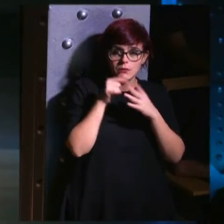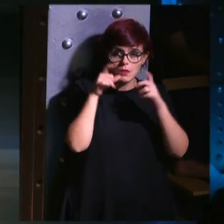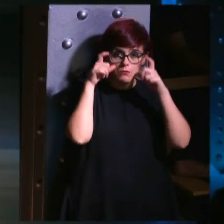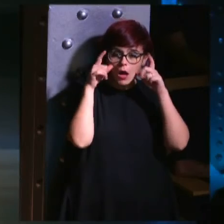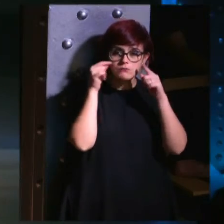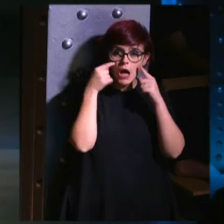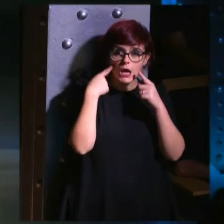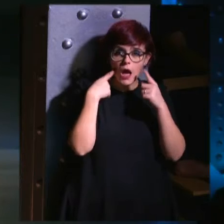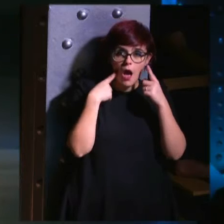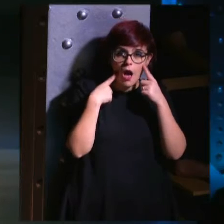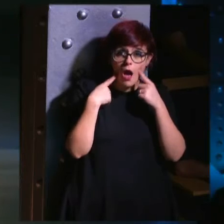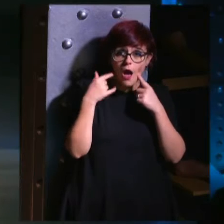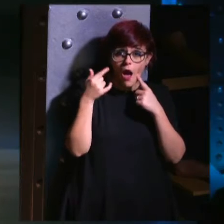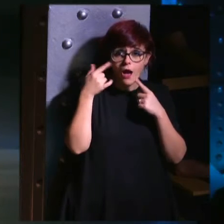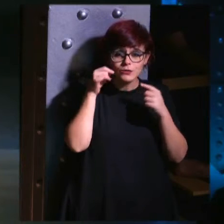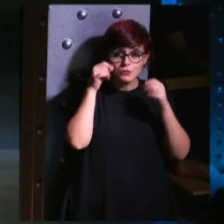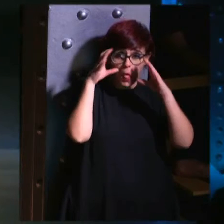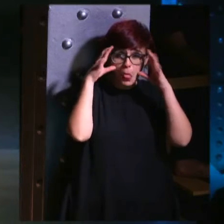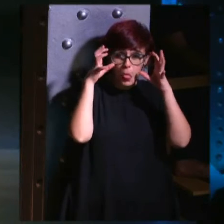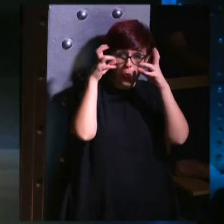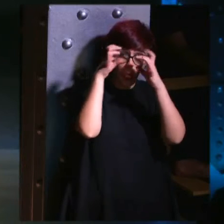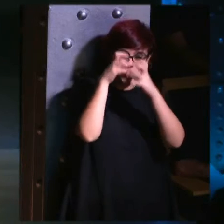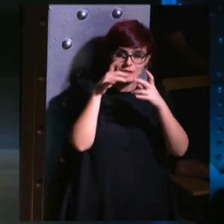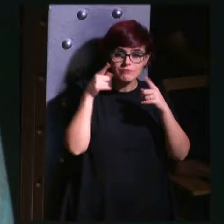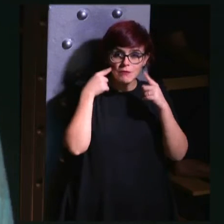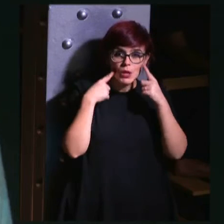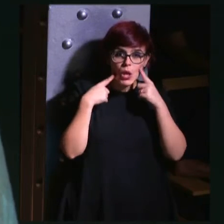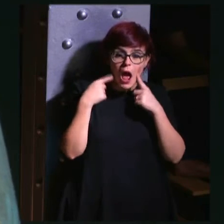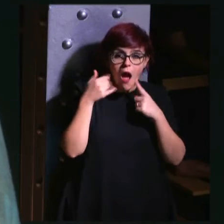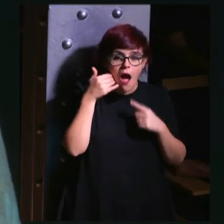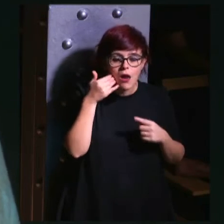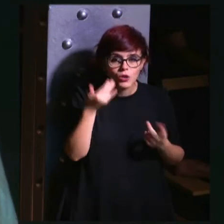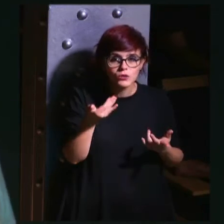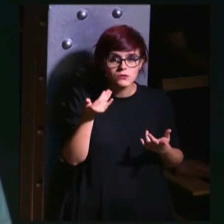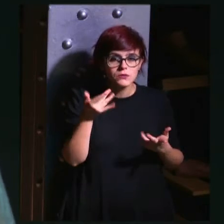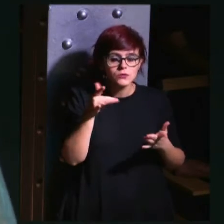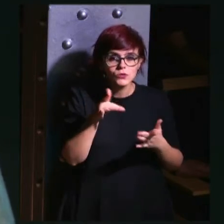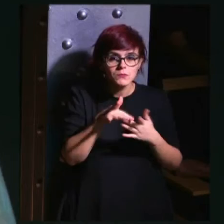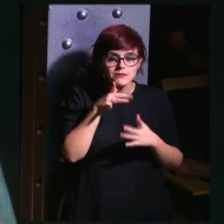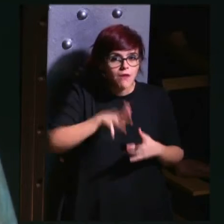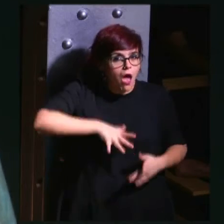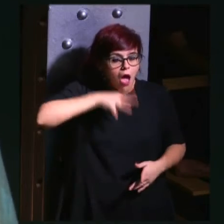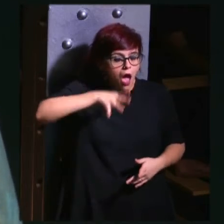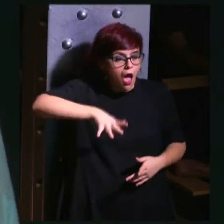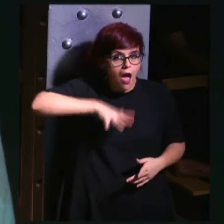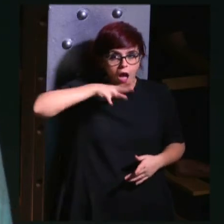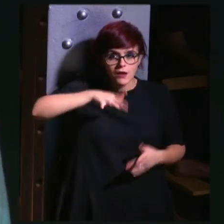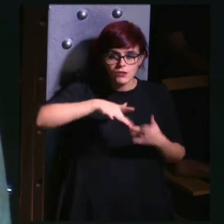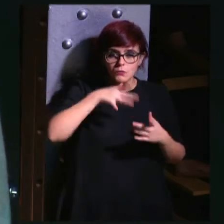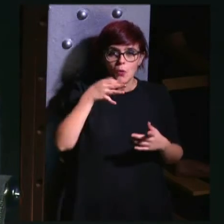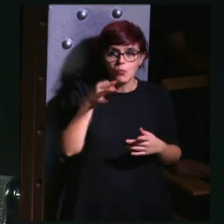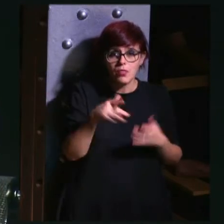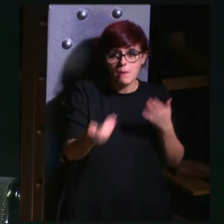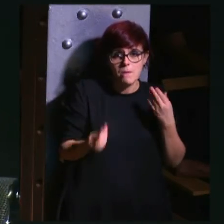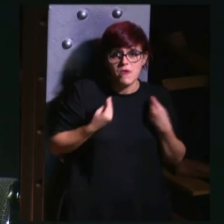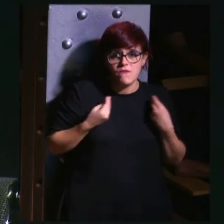Era muy absurdo porque se me ha empañado todo, ¿no? Y es realmente increíble. Yo creo que habré llorado un par de veces en